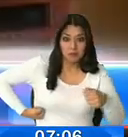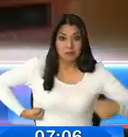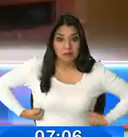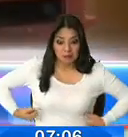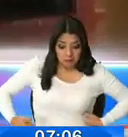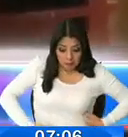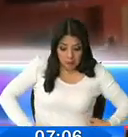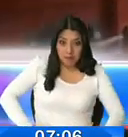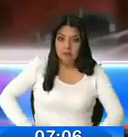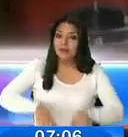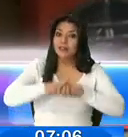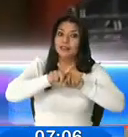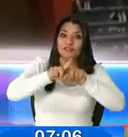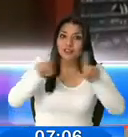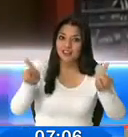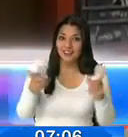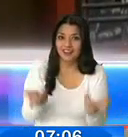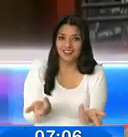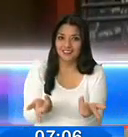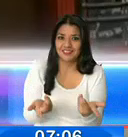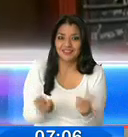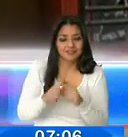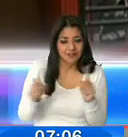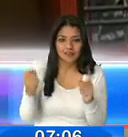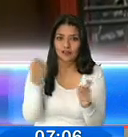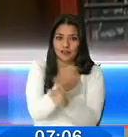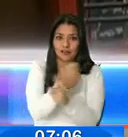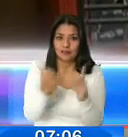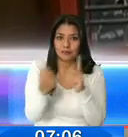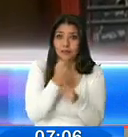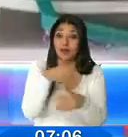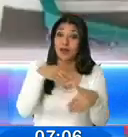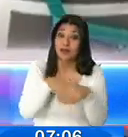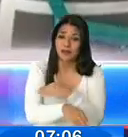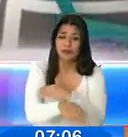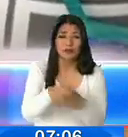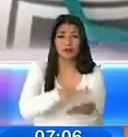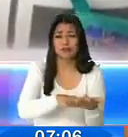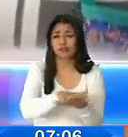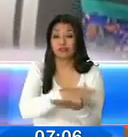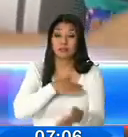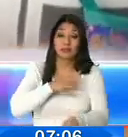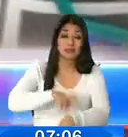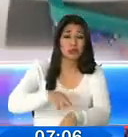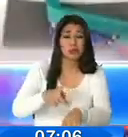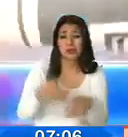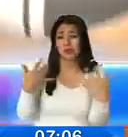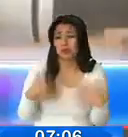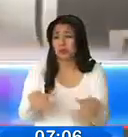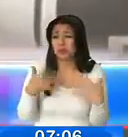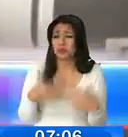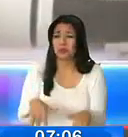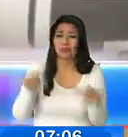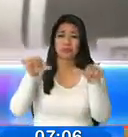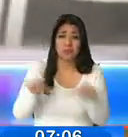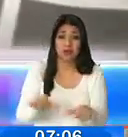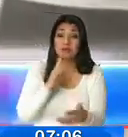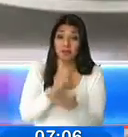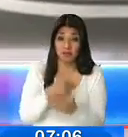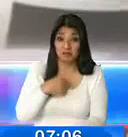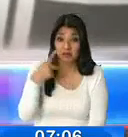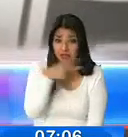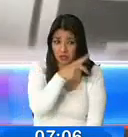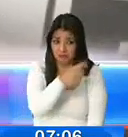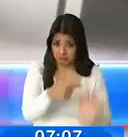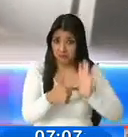aquí los tratan de lo peor. ¿Y qué ha sido adentro? Un infierno, porque mi sobrino lo que ha vivido es un infierno. Podrán decir que es mentira, que le